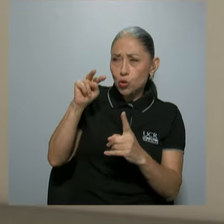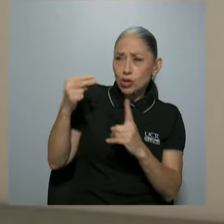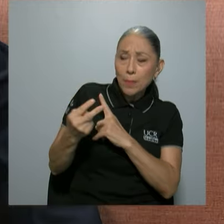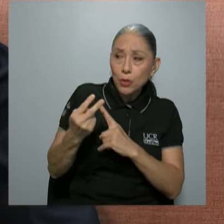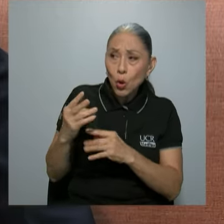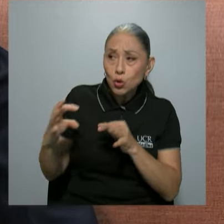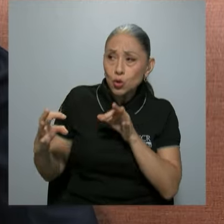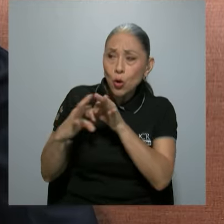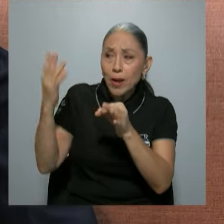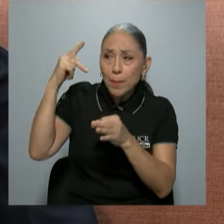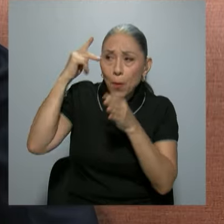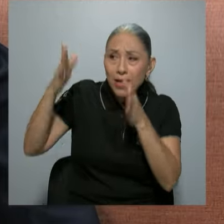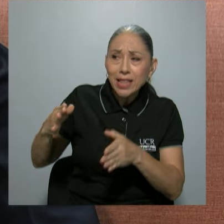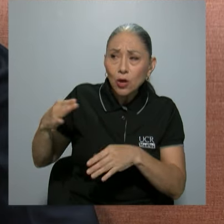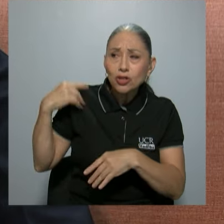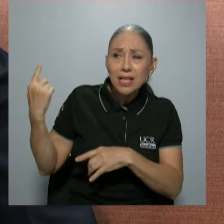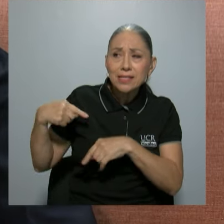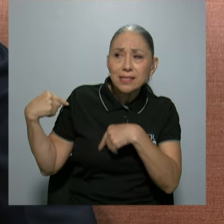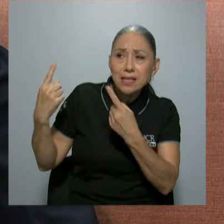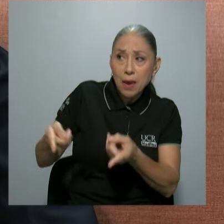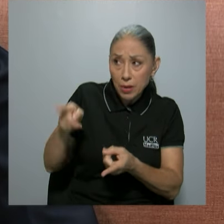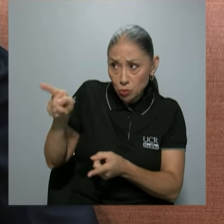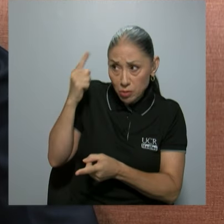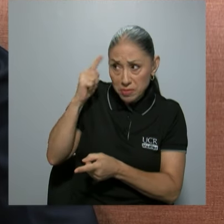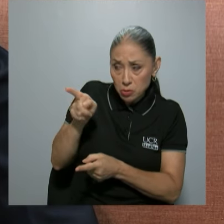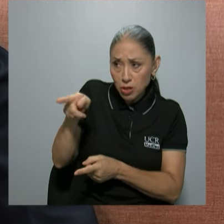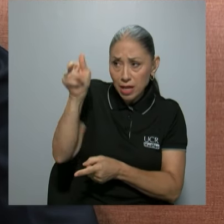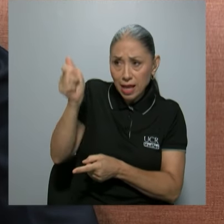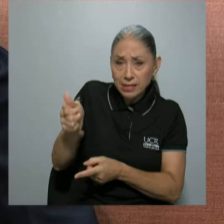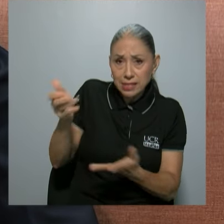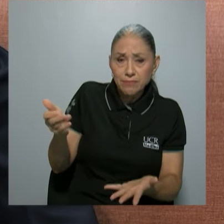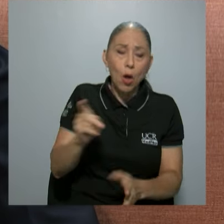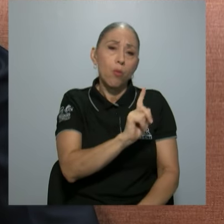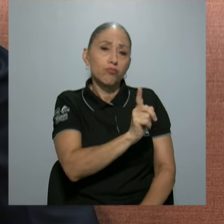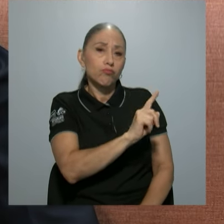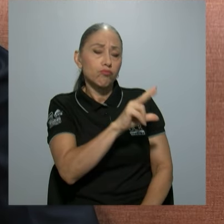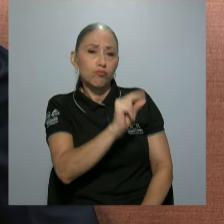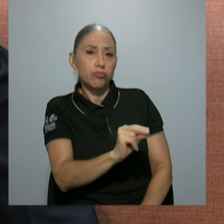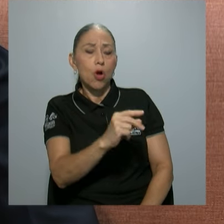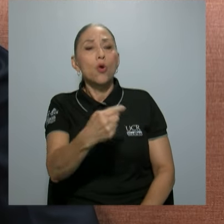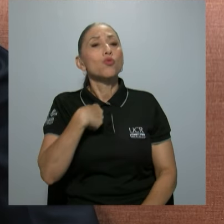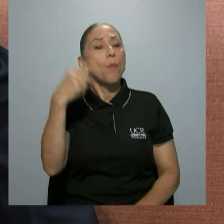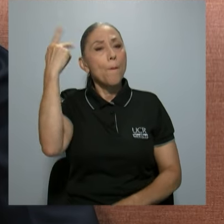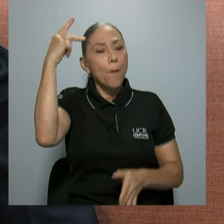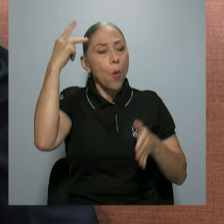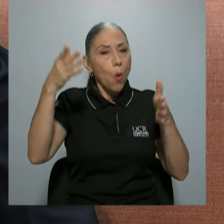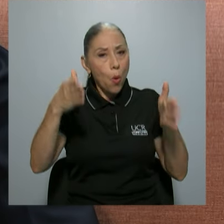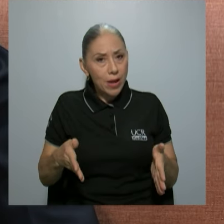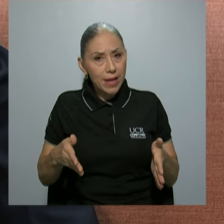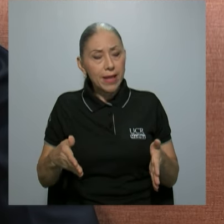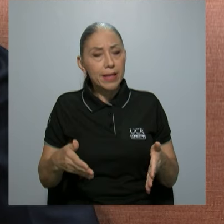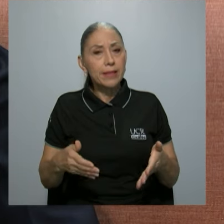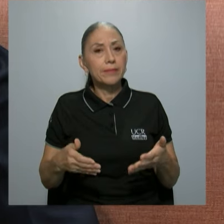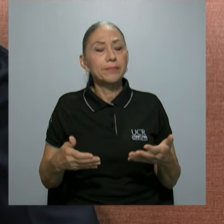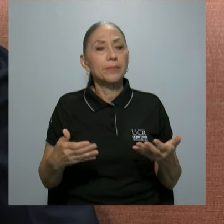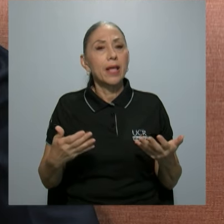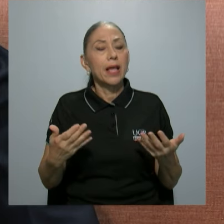siempre? Para nada, para nada. De hecho, soy un político